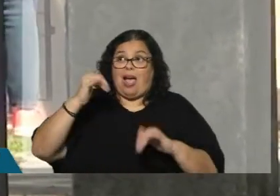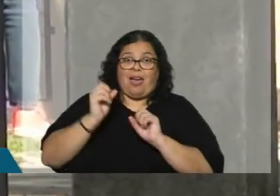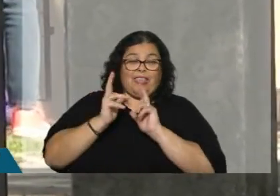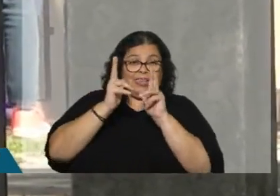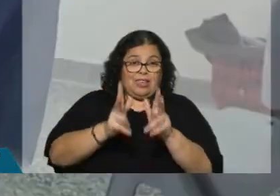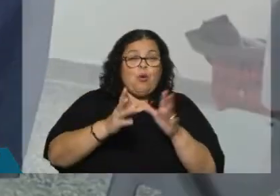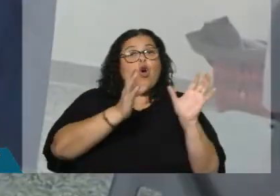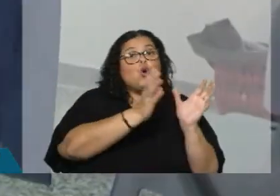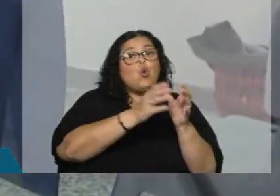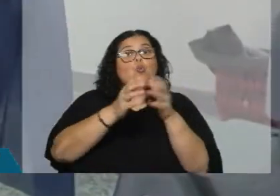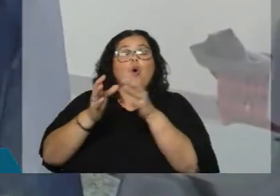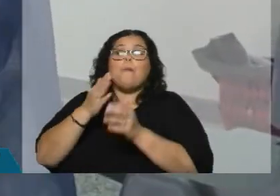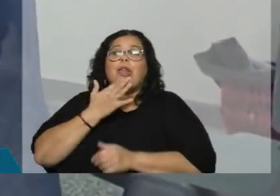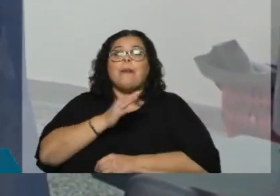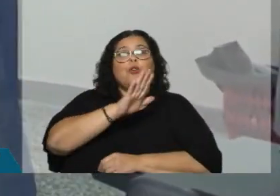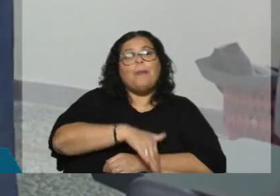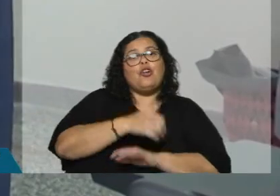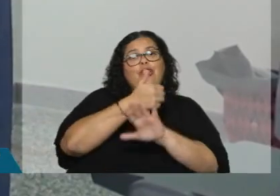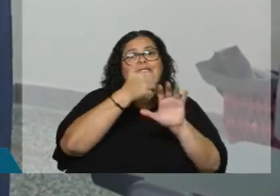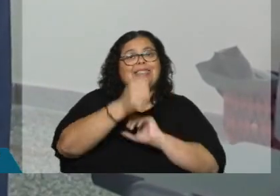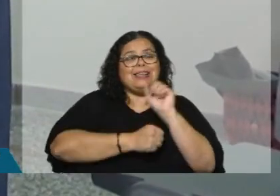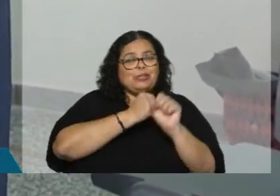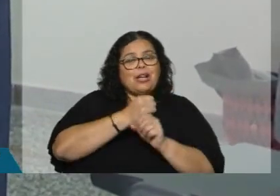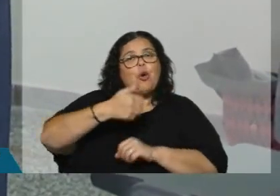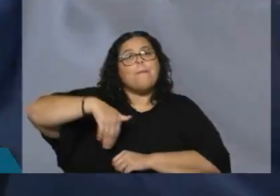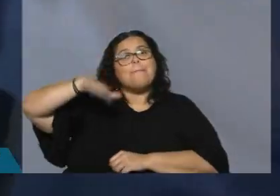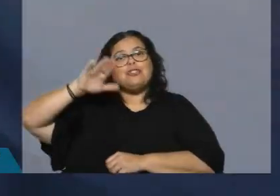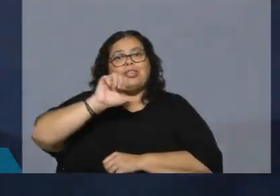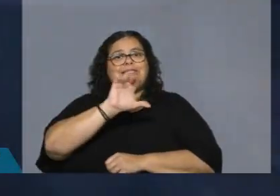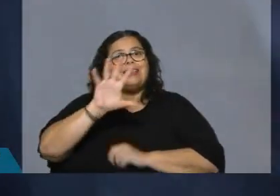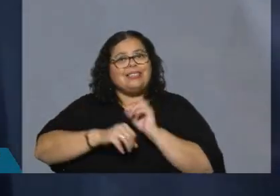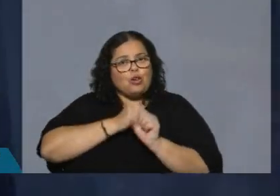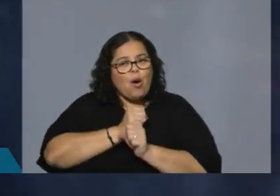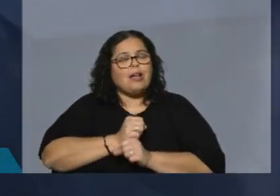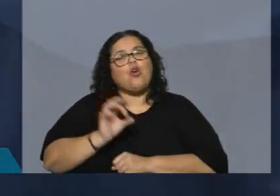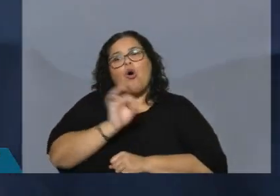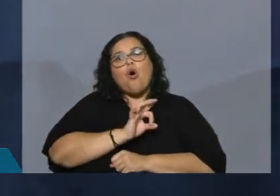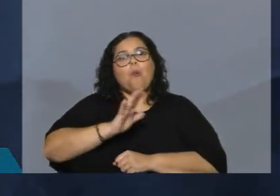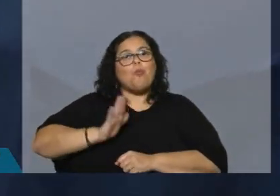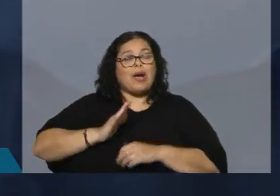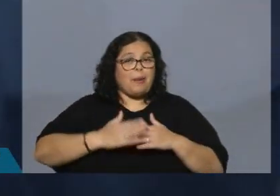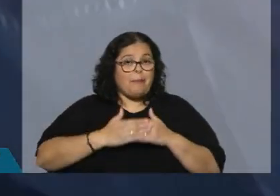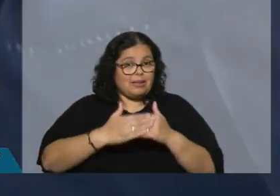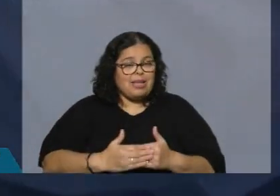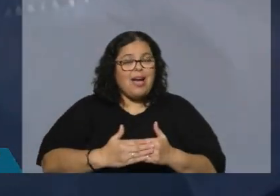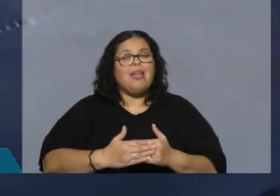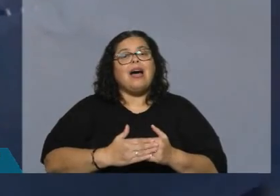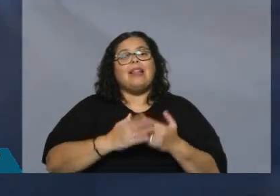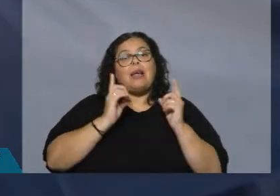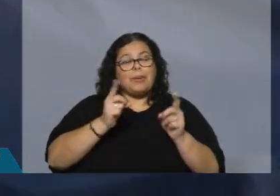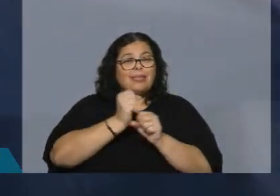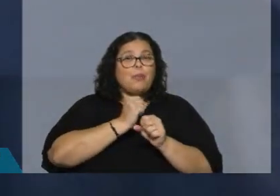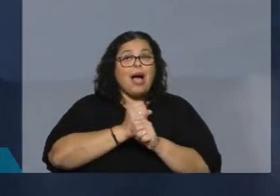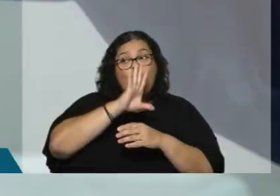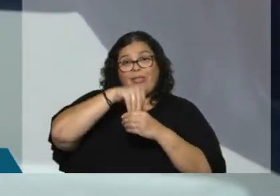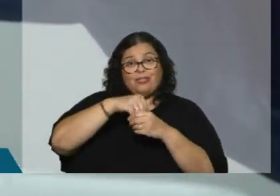Salud Pública, como los menores de 6 años, los mayores de 65 años, las mujeres embarazadas y los trabajadores